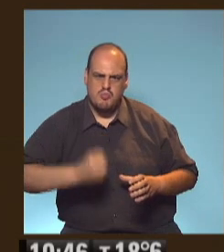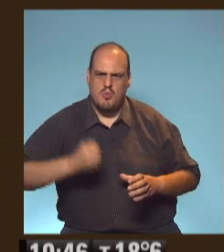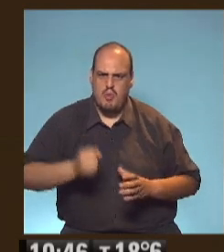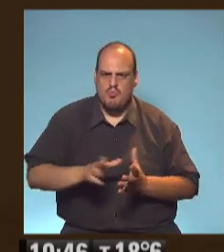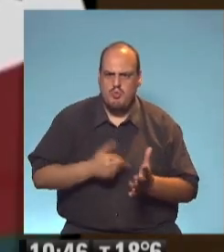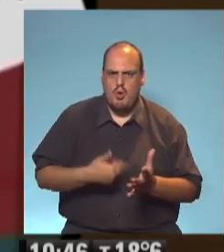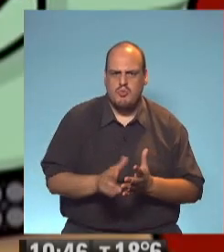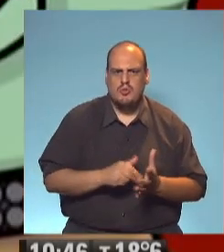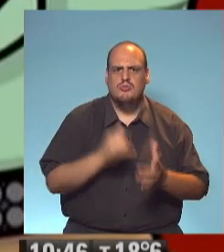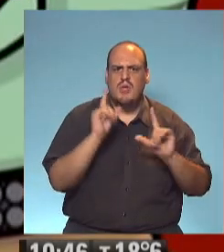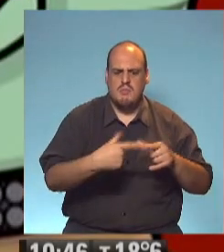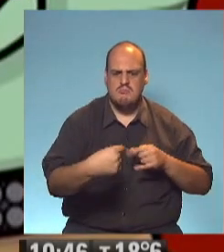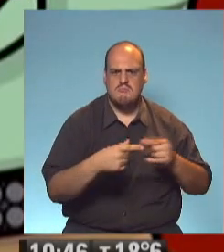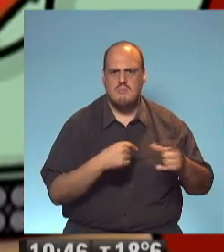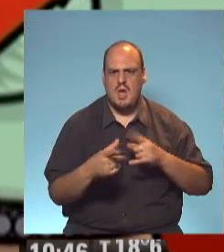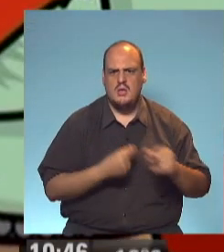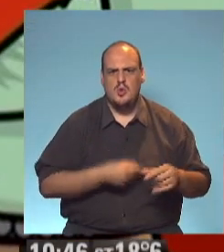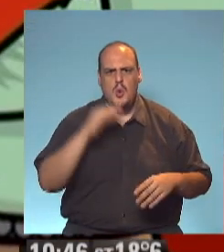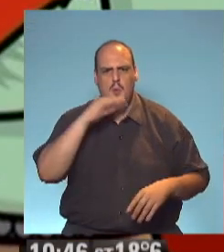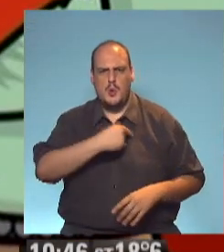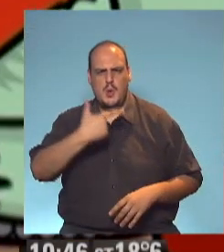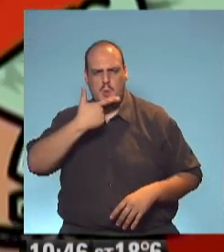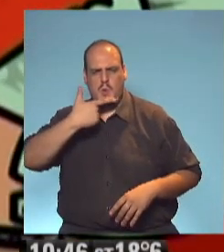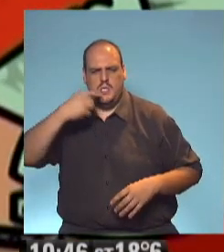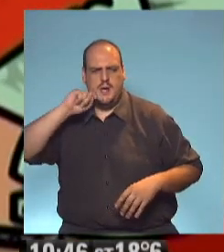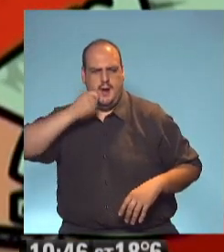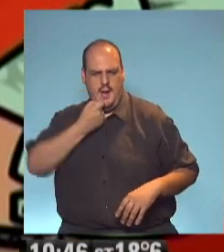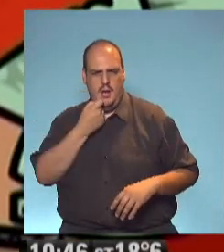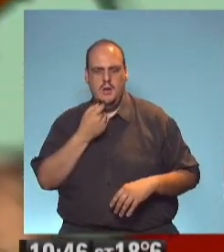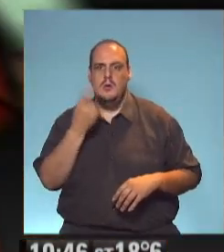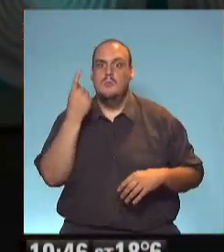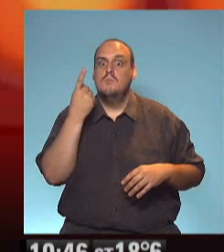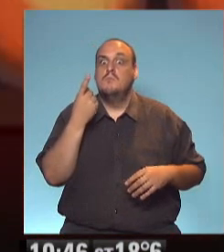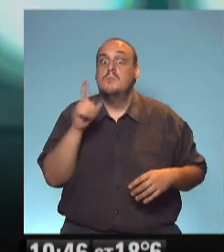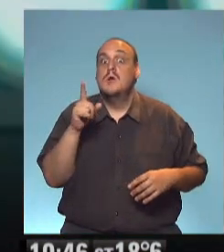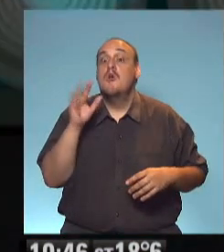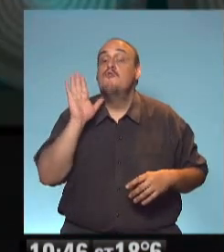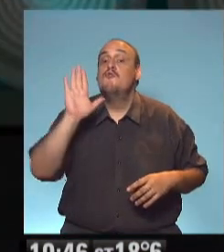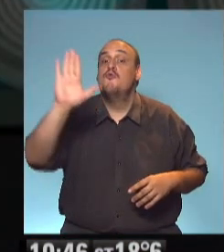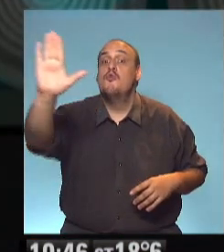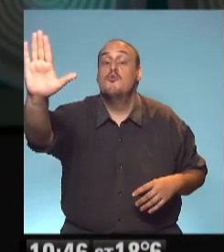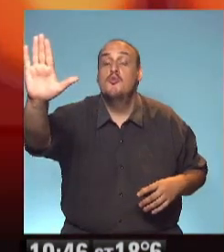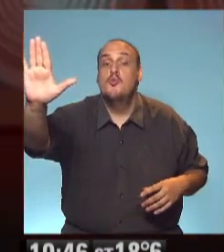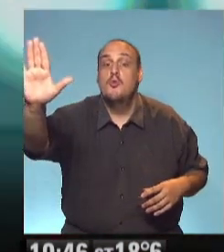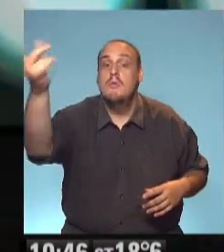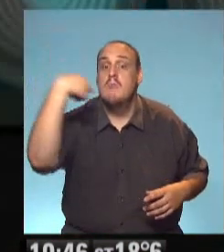los pasteles y el buen vino. Pero ha querido el destino